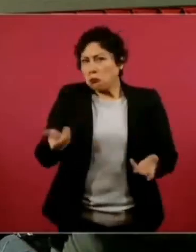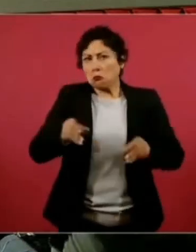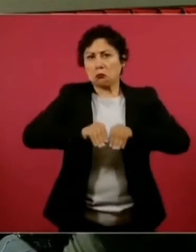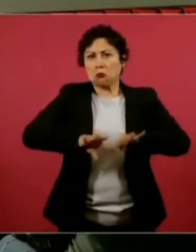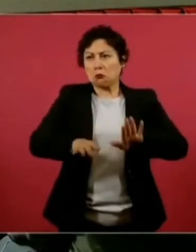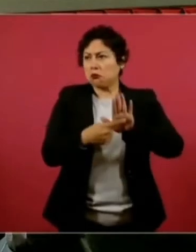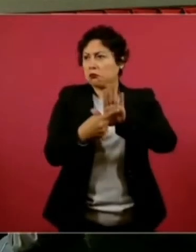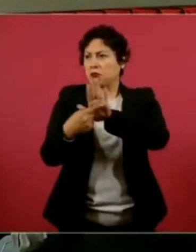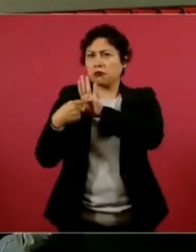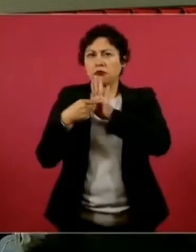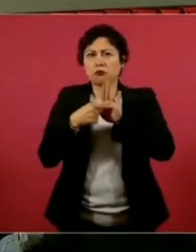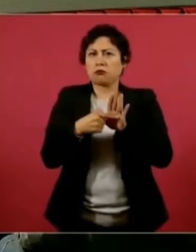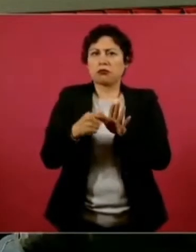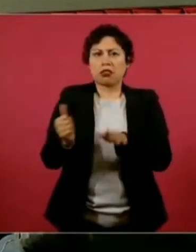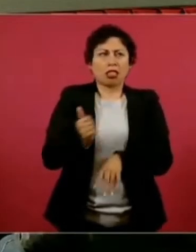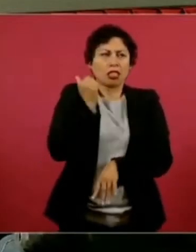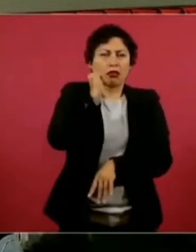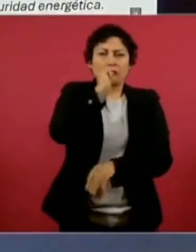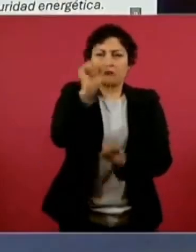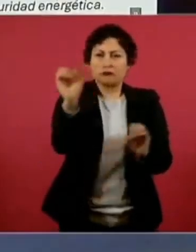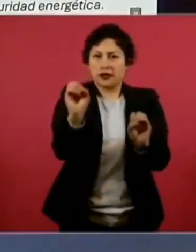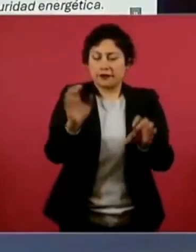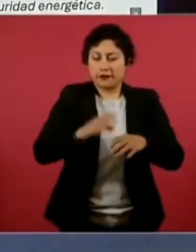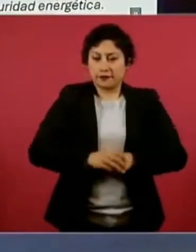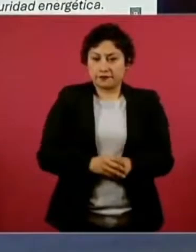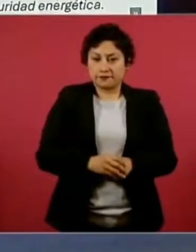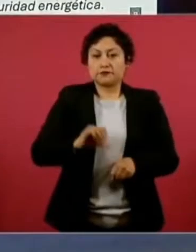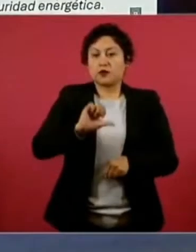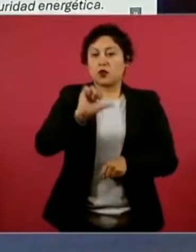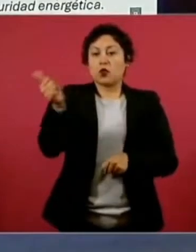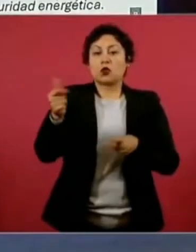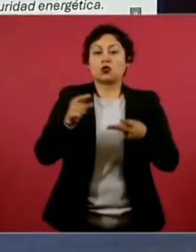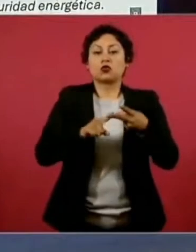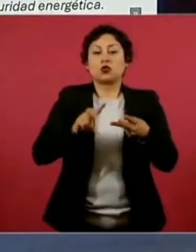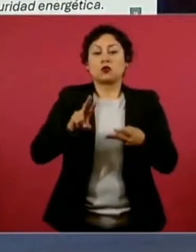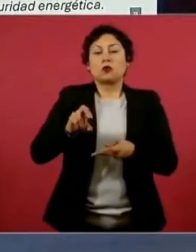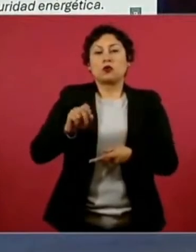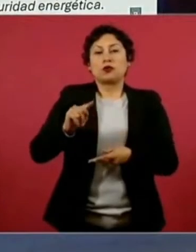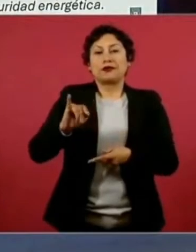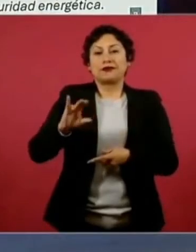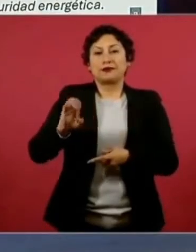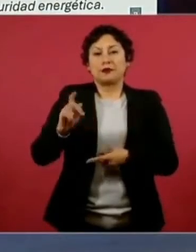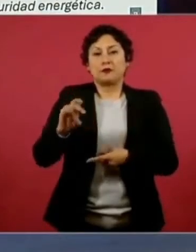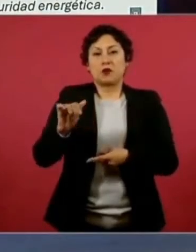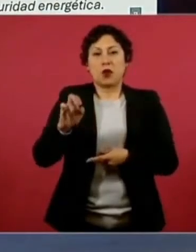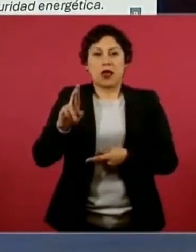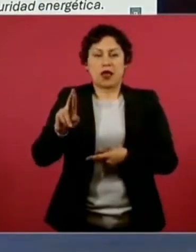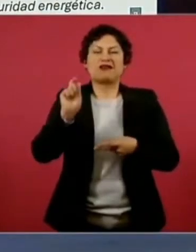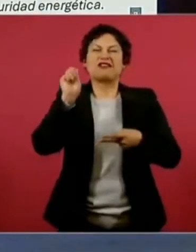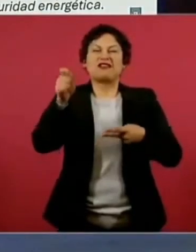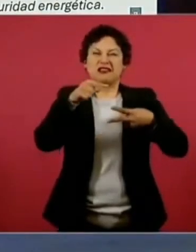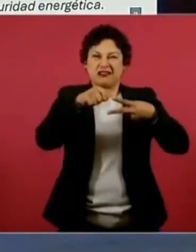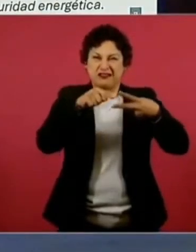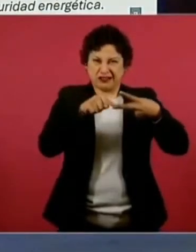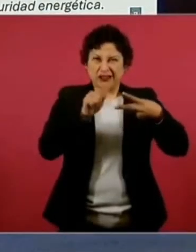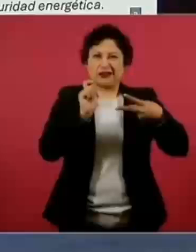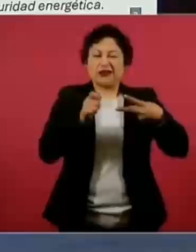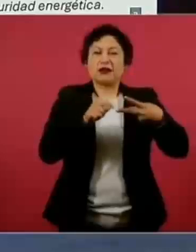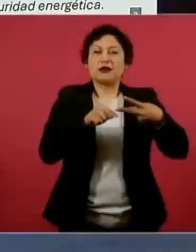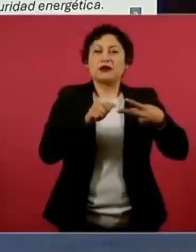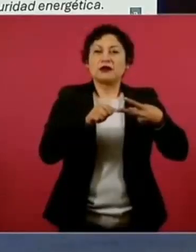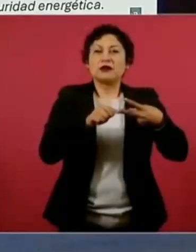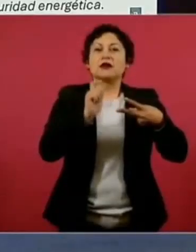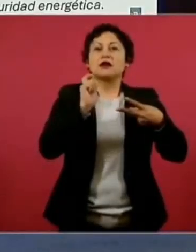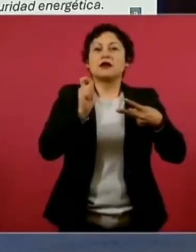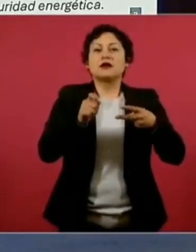clara y se señala cuándo. El vórtice polar, el incremento de los costos de los combustibles no fue trasladado a los